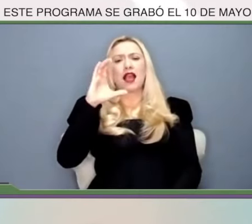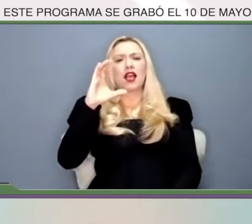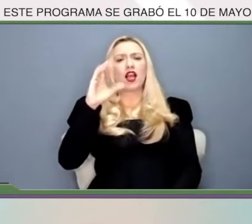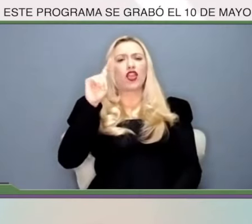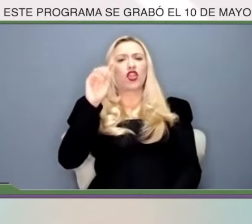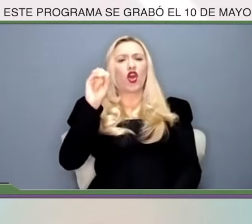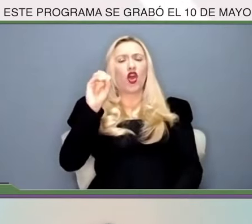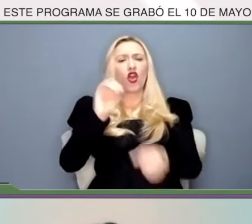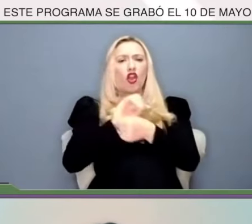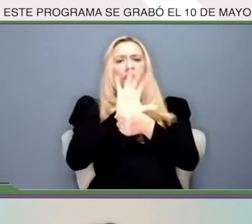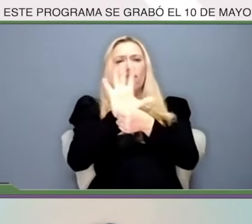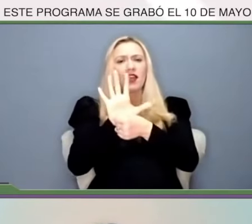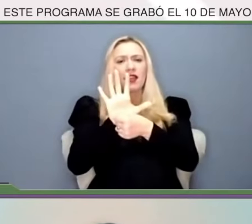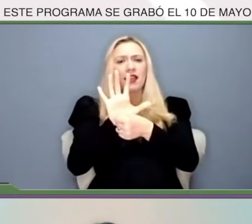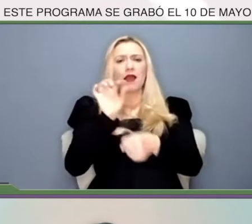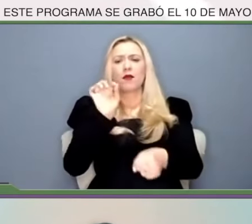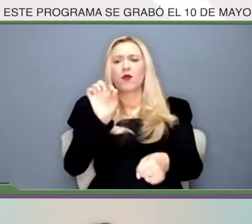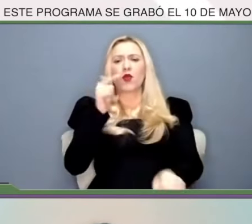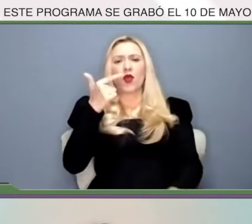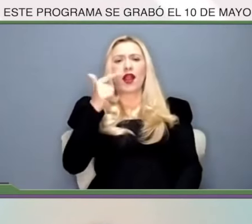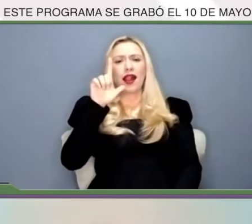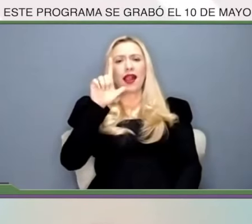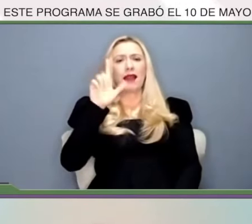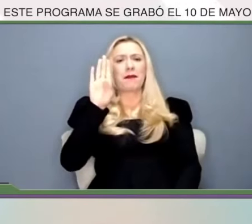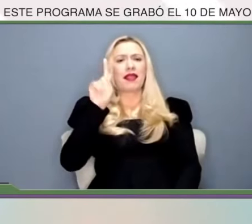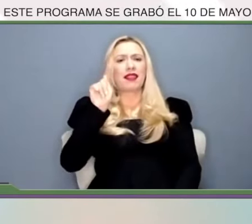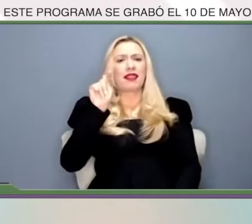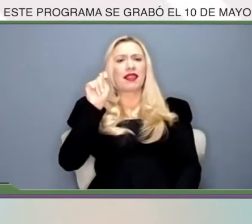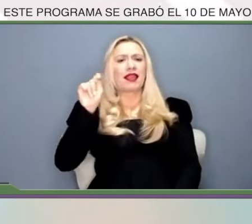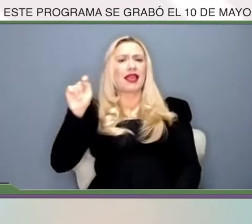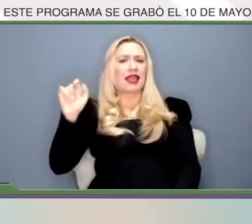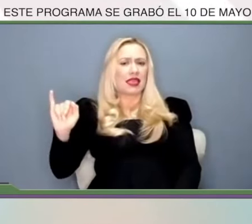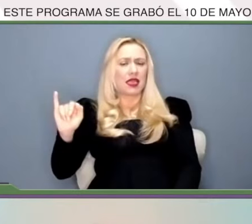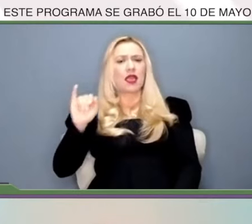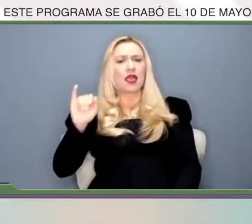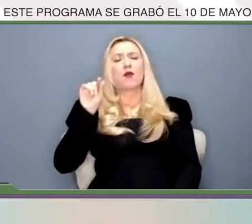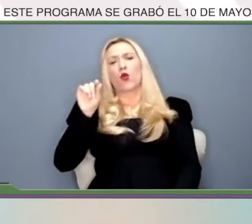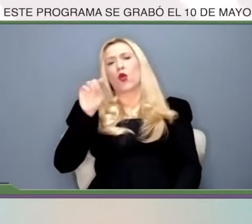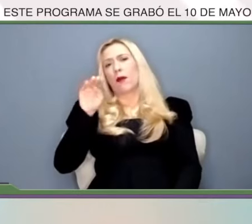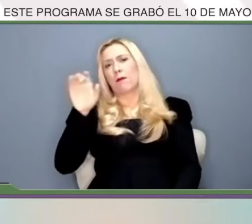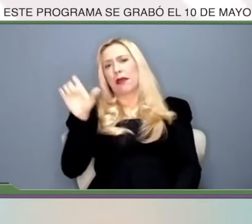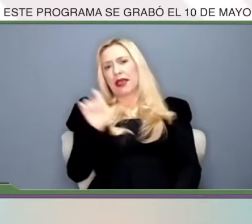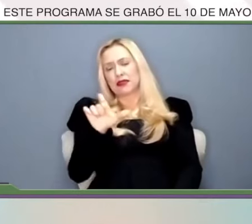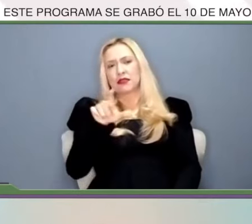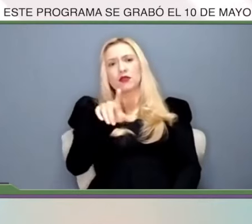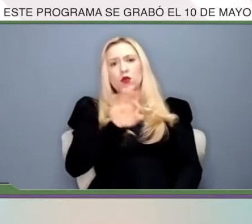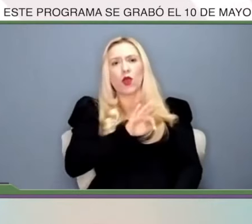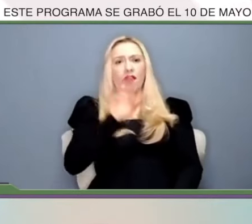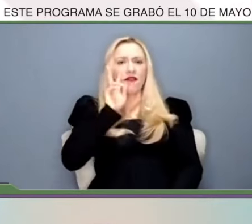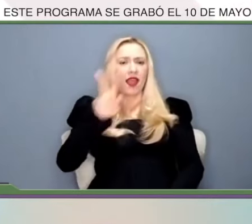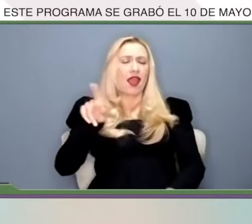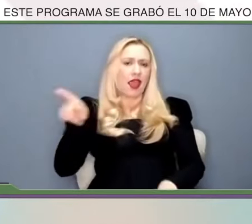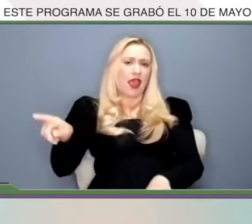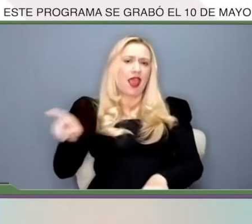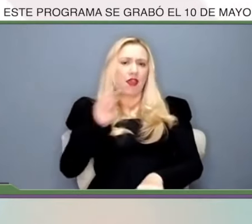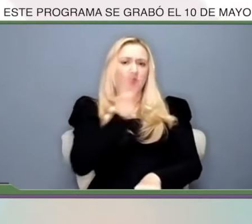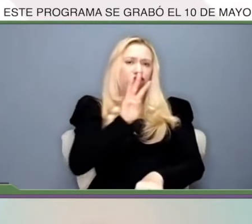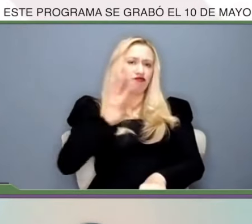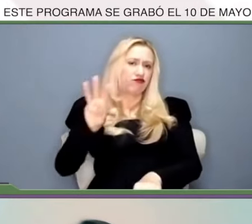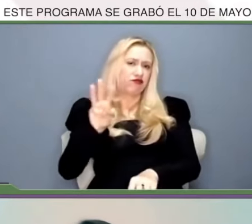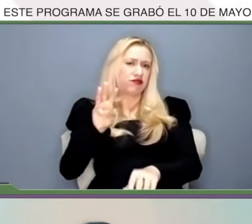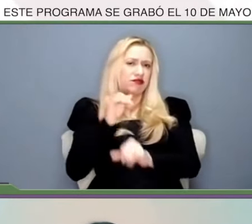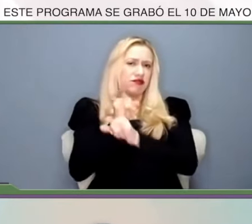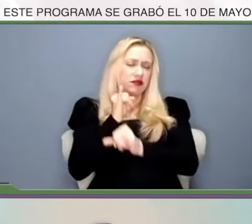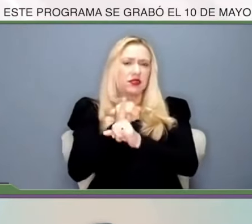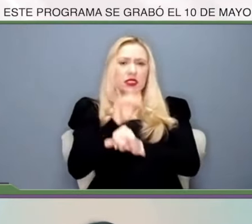impactocovidlgbt.mx para conocer estos datos y, pues bueno, estos son algunos de los datos que considero importante tomar en cuenta en el marco de este mes